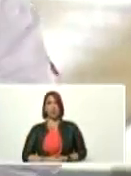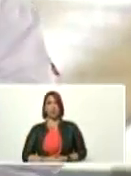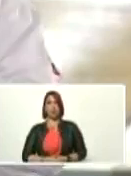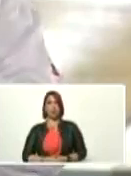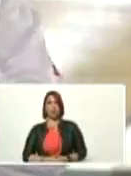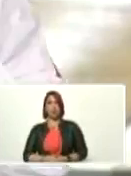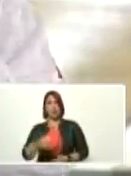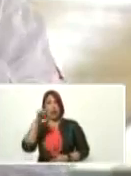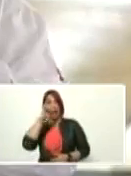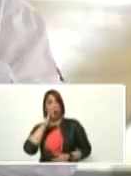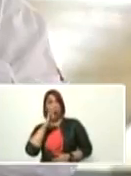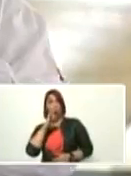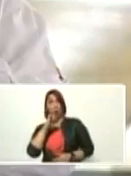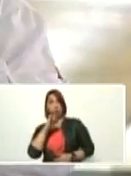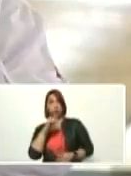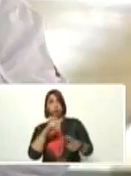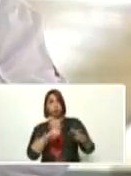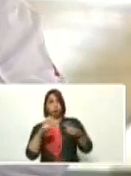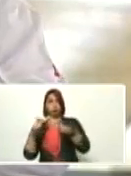Agua que se estanca,